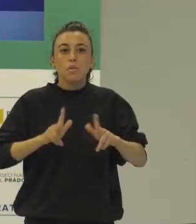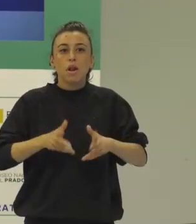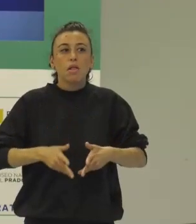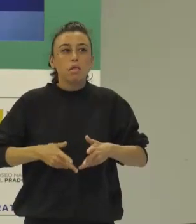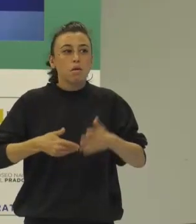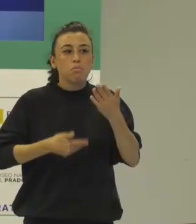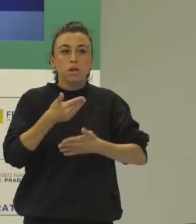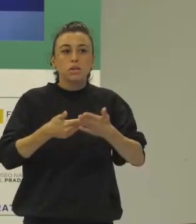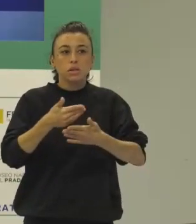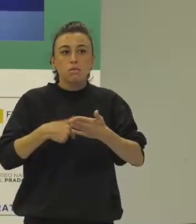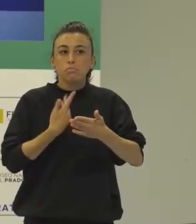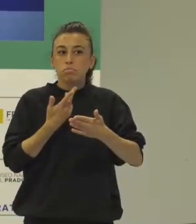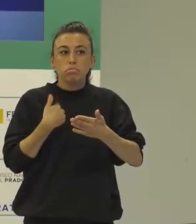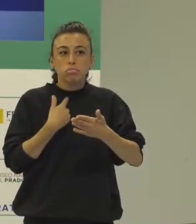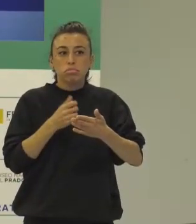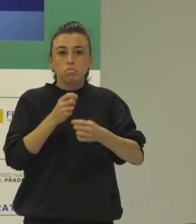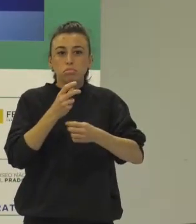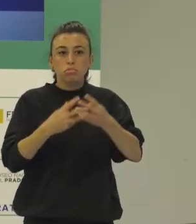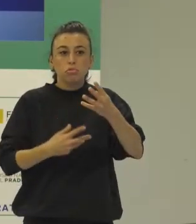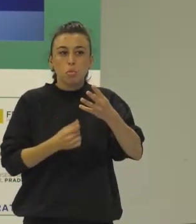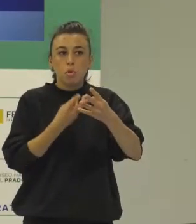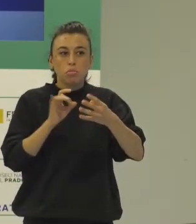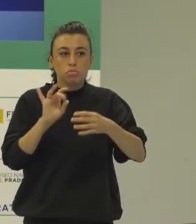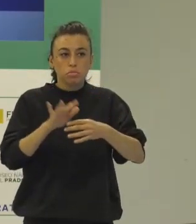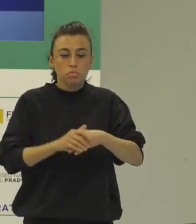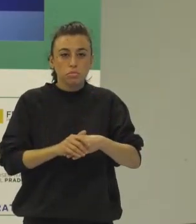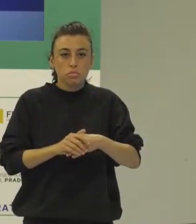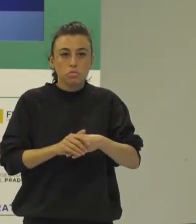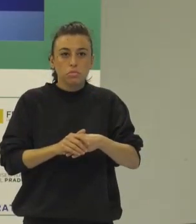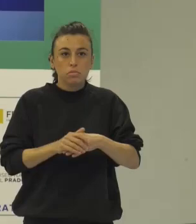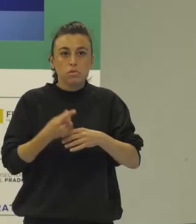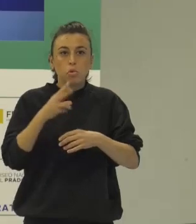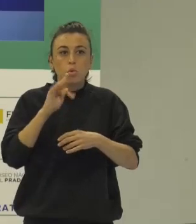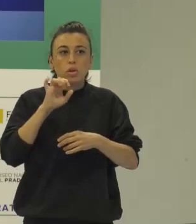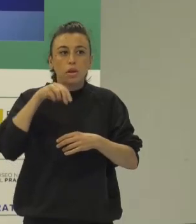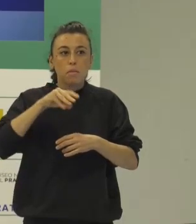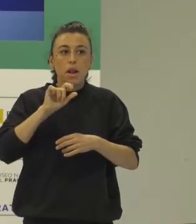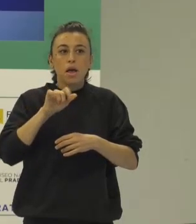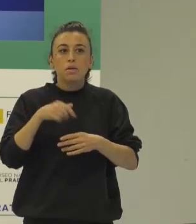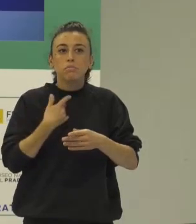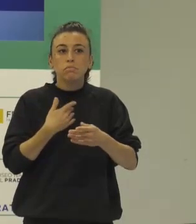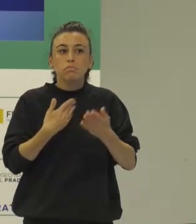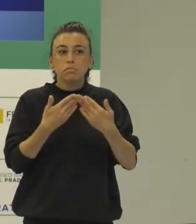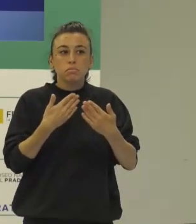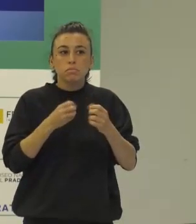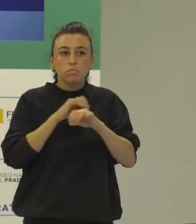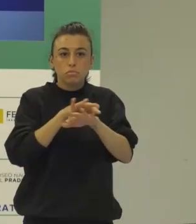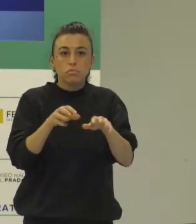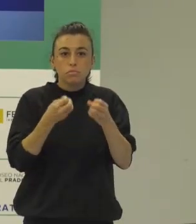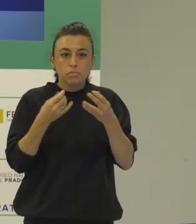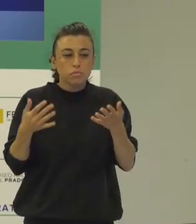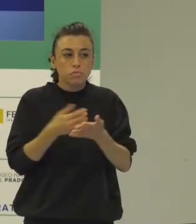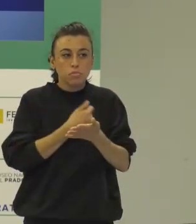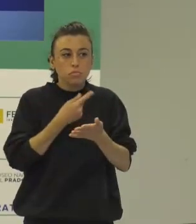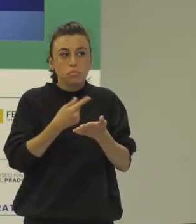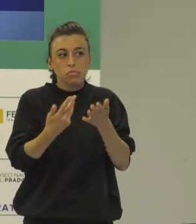Fronteras. De Guatemala no se habla, a mi ver, todo lo que se debiera, y nos gustaría que nos hicieras una pequeña descripción de cómo es